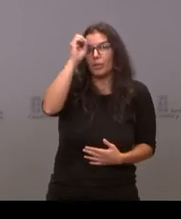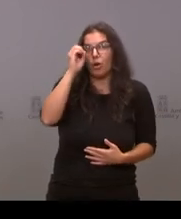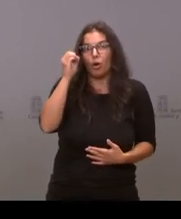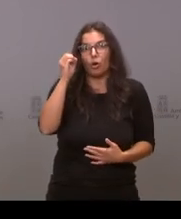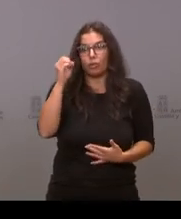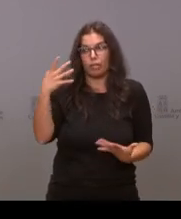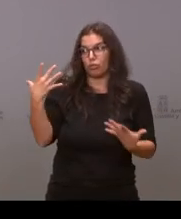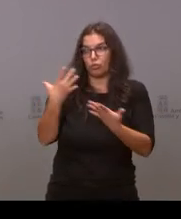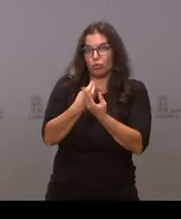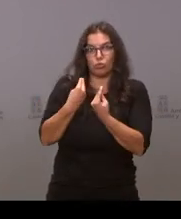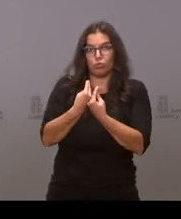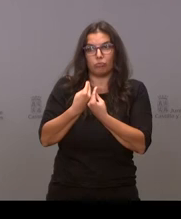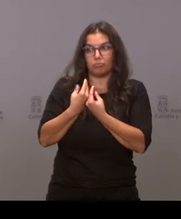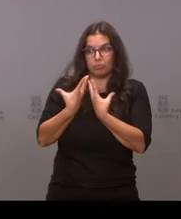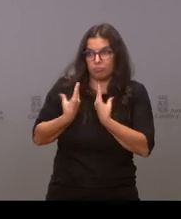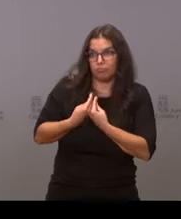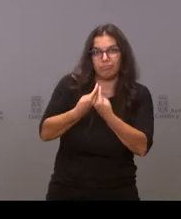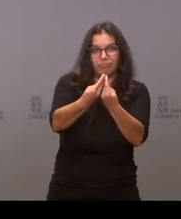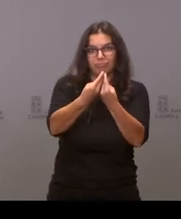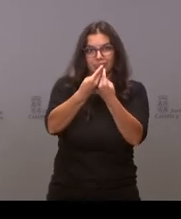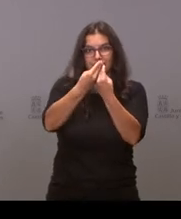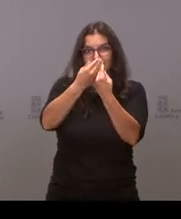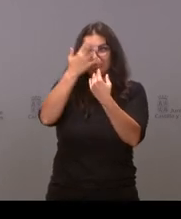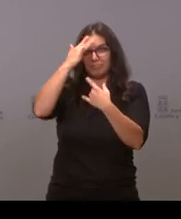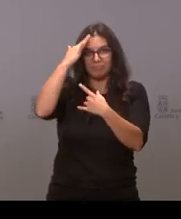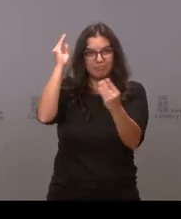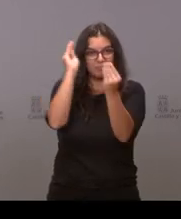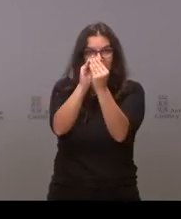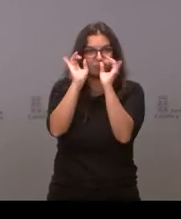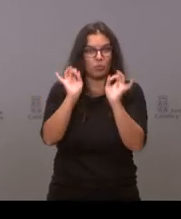todos en la misma línea en la misma dirección